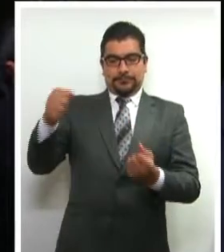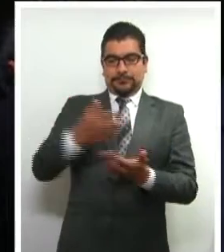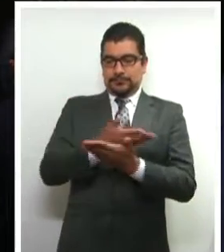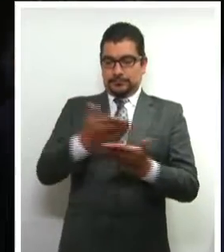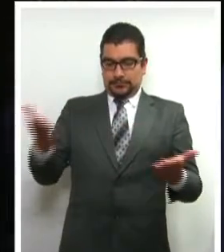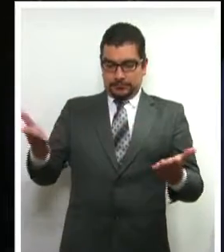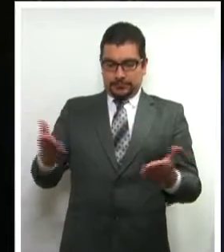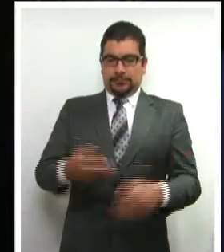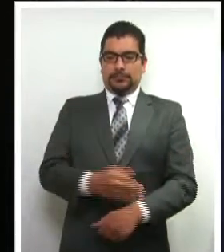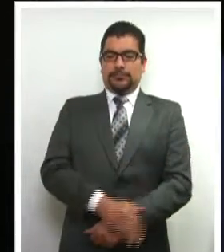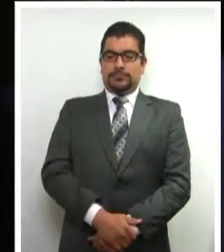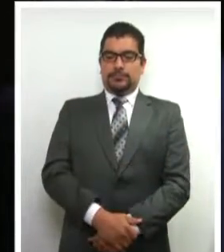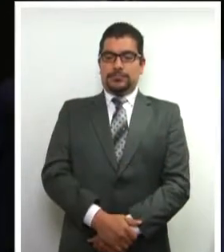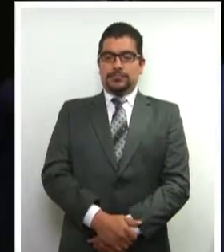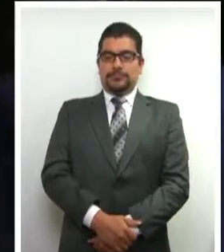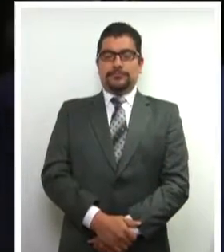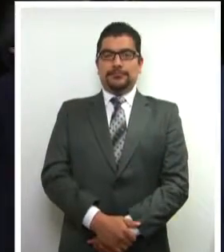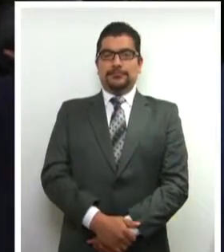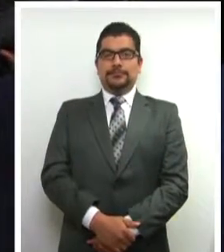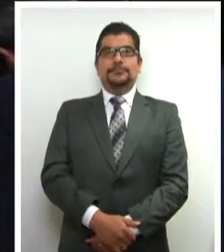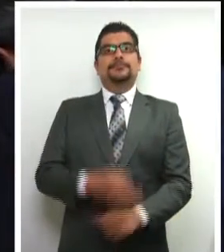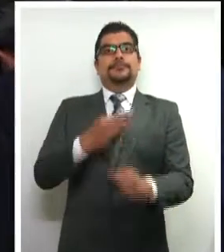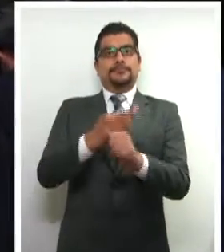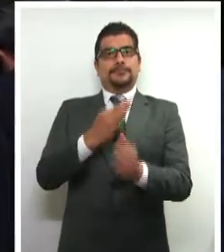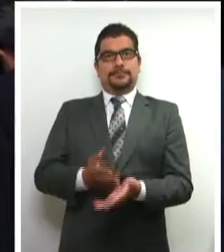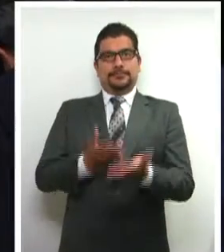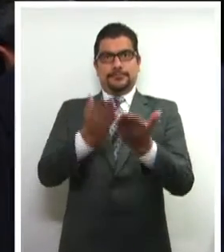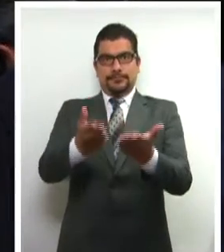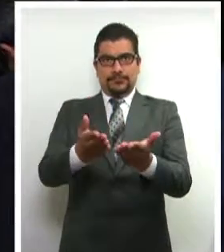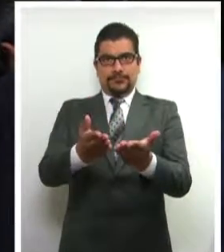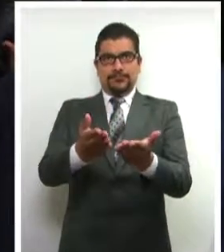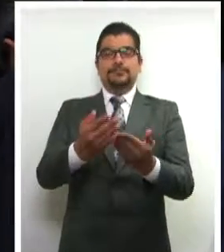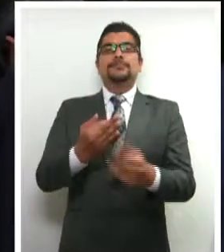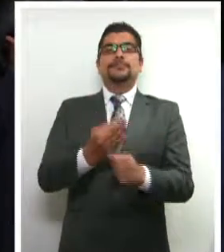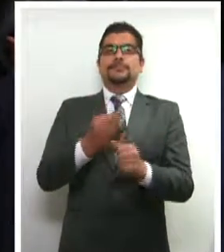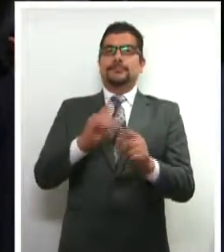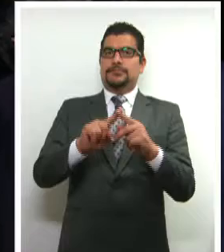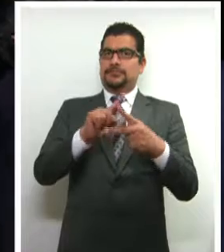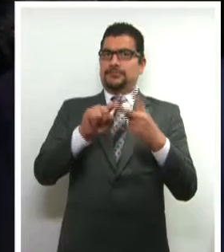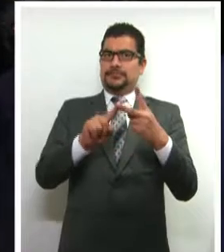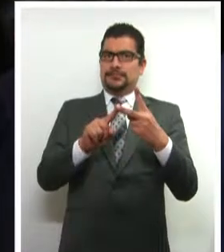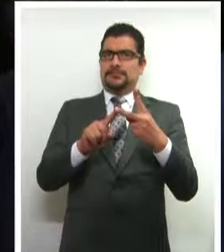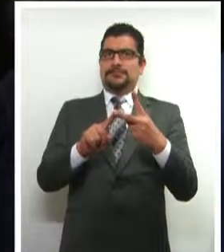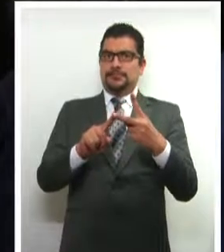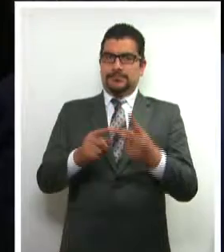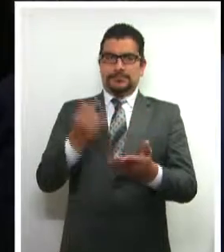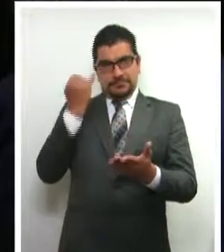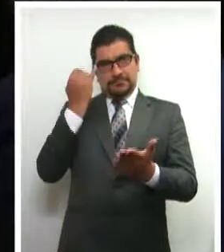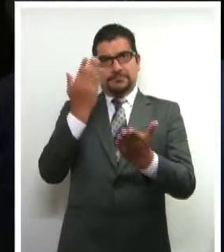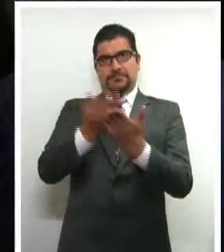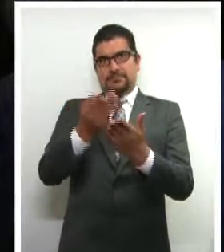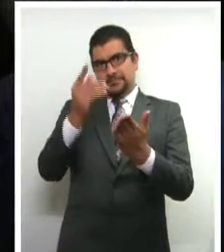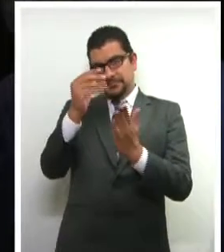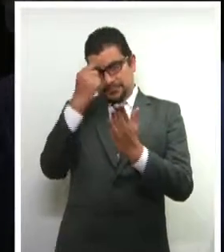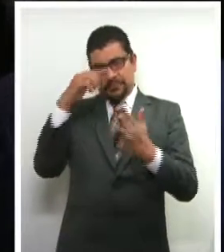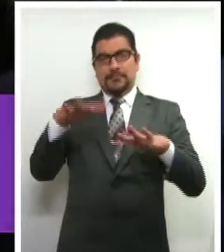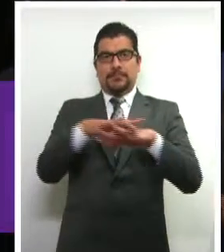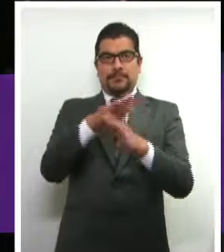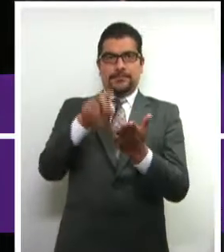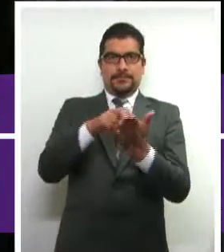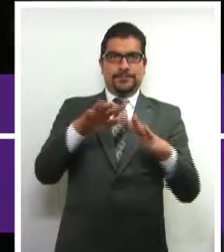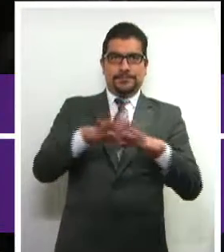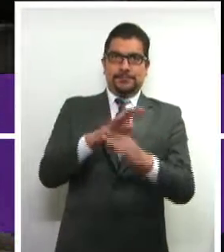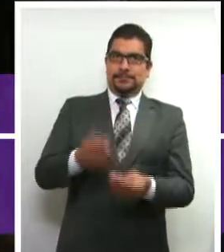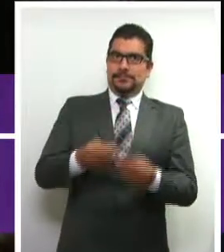esta Asamblea Constituyente. Pongan ante ustedes 2 iniciativas de modificación